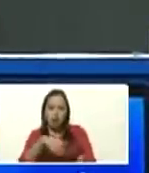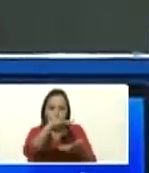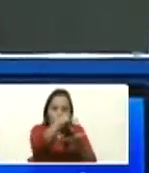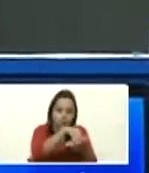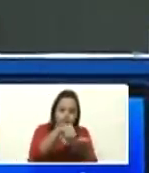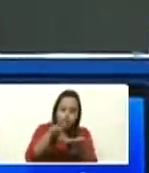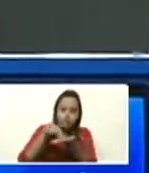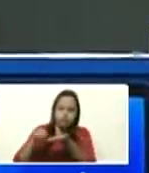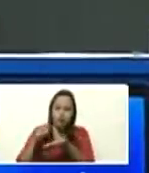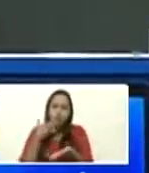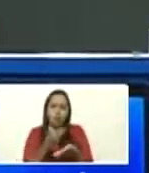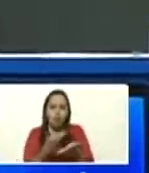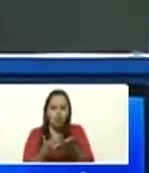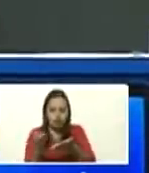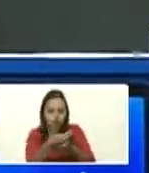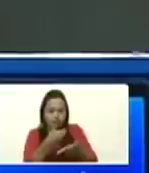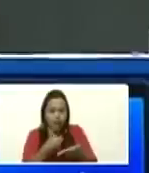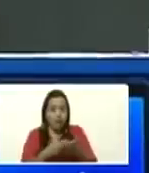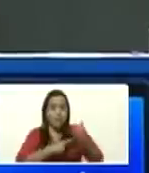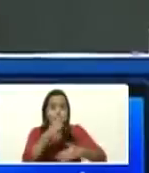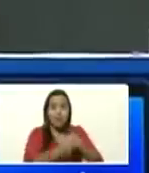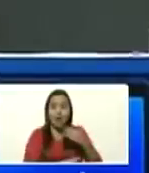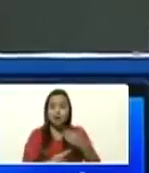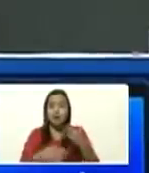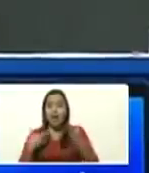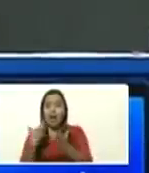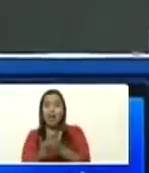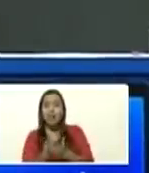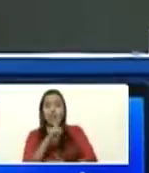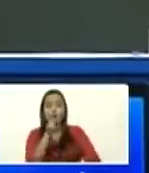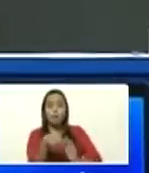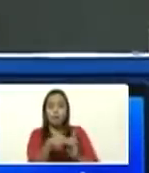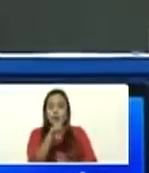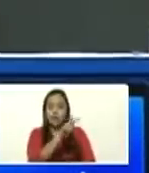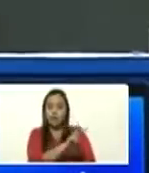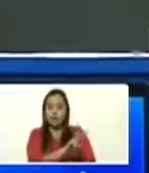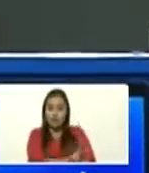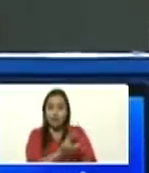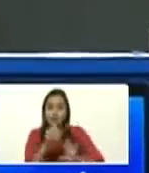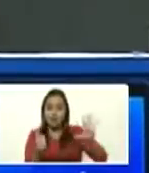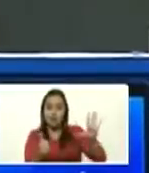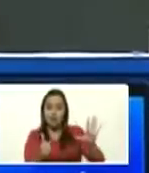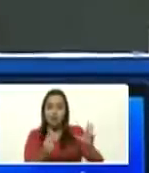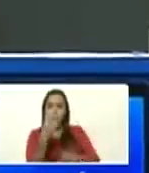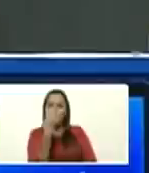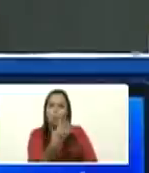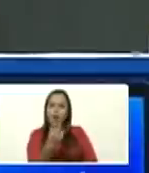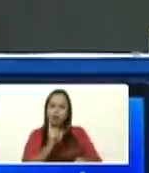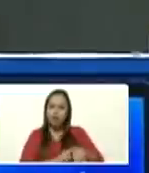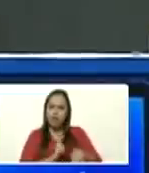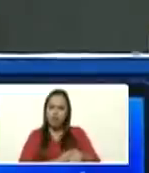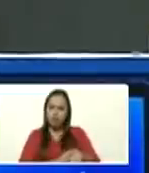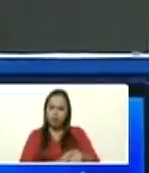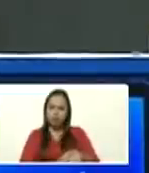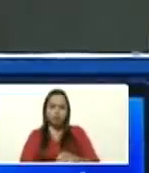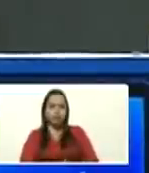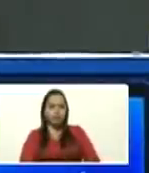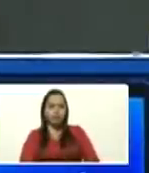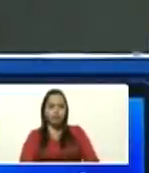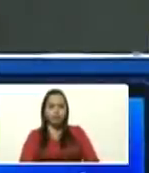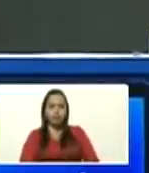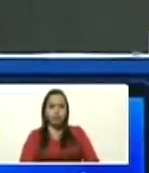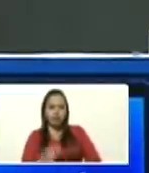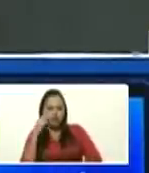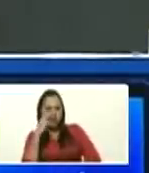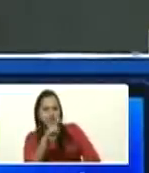de gobierno de un plan hasta el 2036, de La Guaira al 2036, con 4 periodos olímpicos, podríamos decir, con una visión de